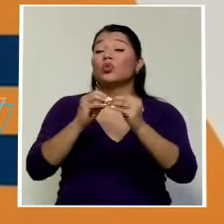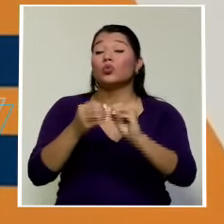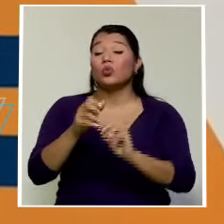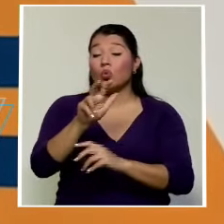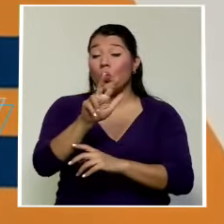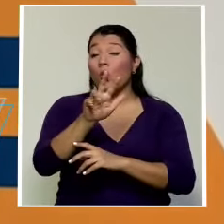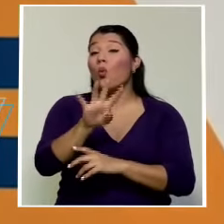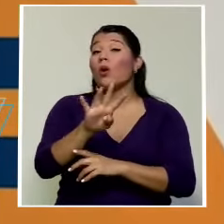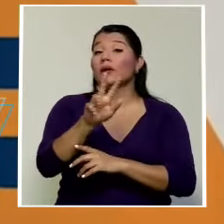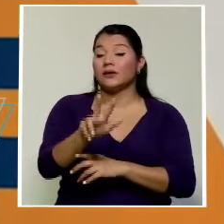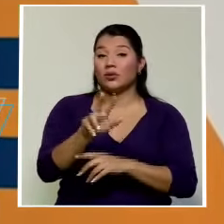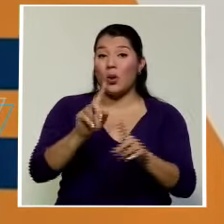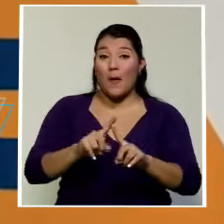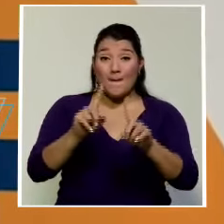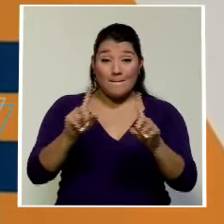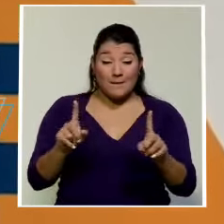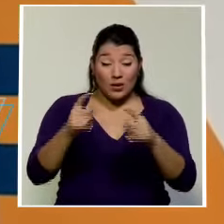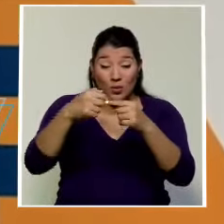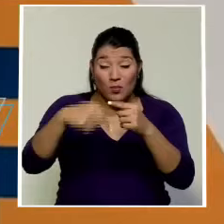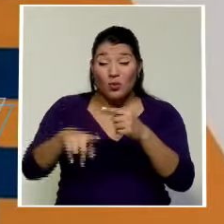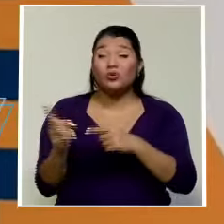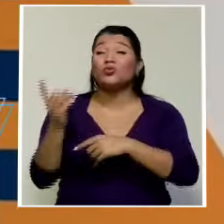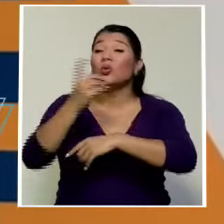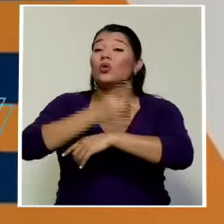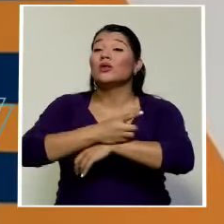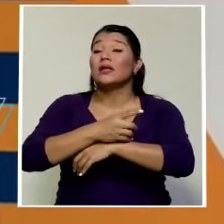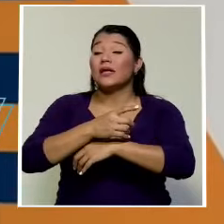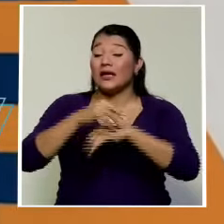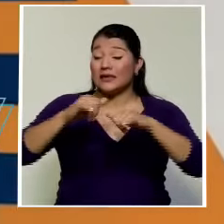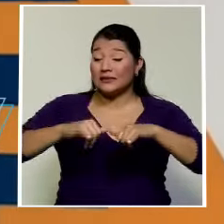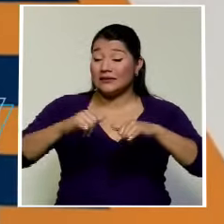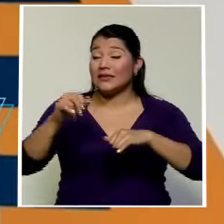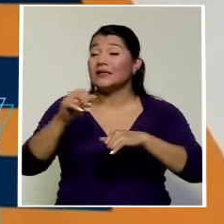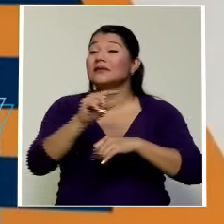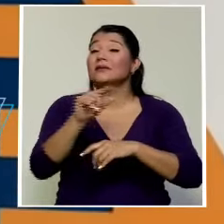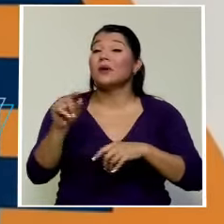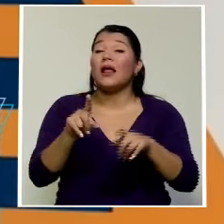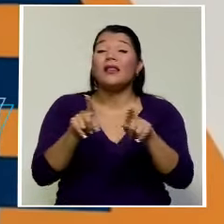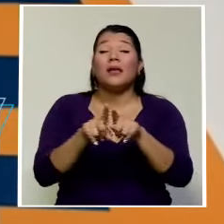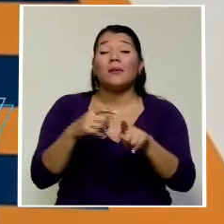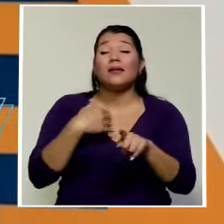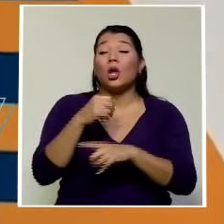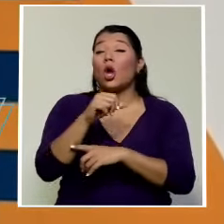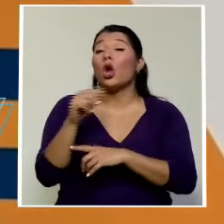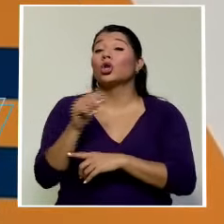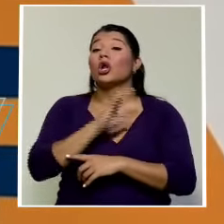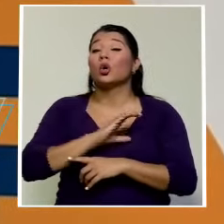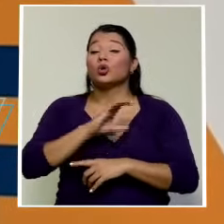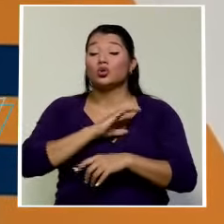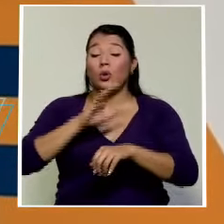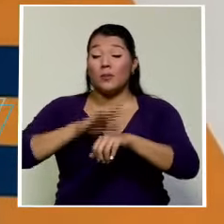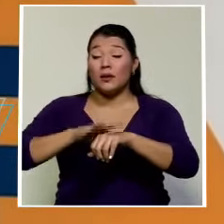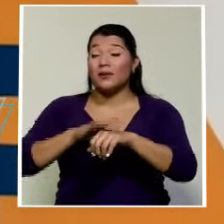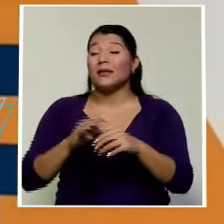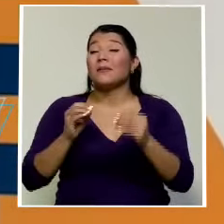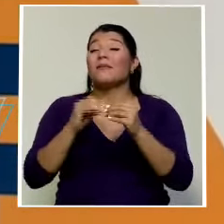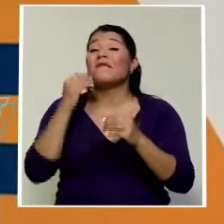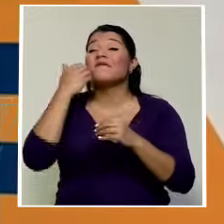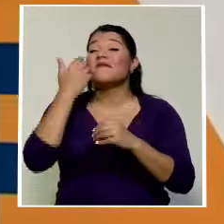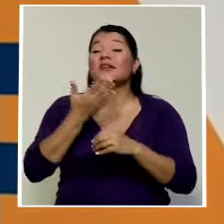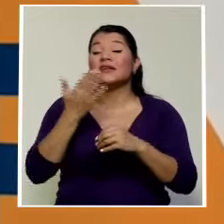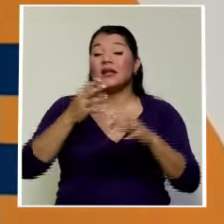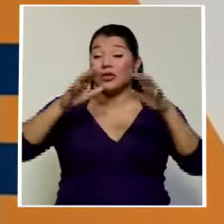42, pero en los siguientes días de esta semana además vamos a tener otras condiciones que van a favorecer lluvias